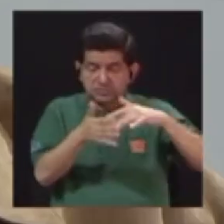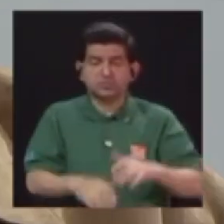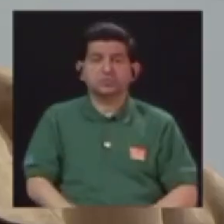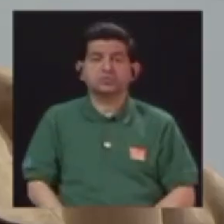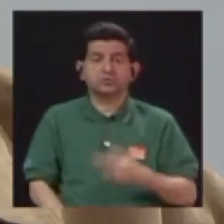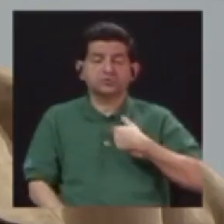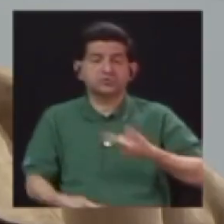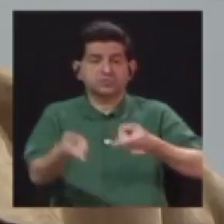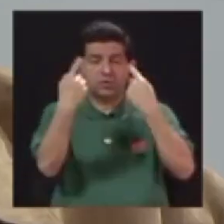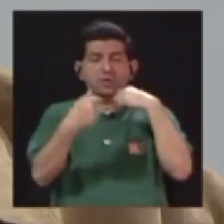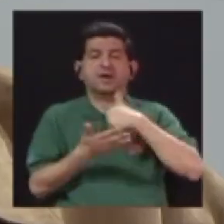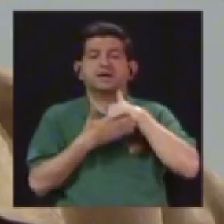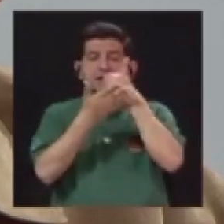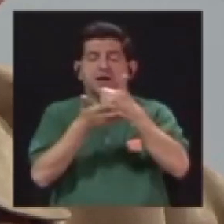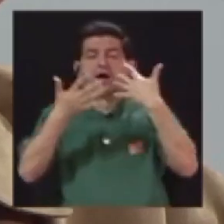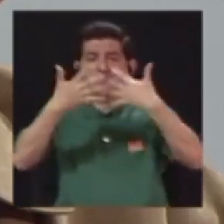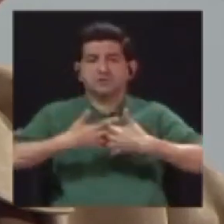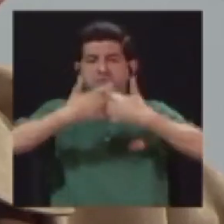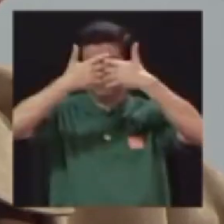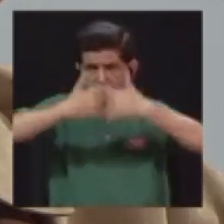regresara a ayudarlo a él en su empresa.